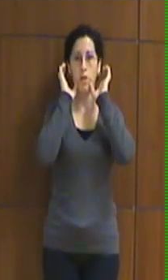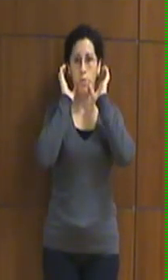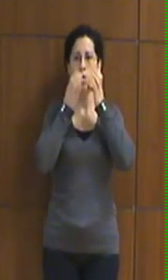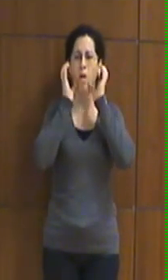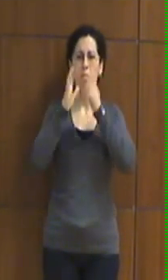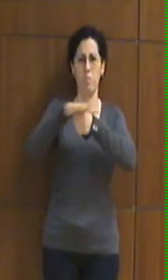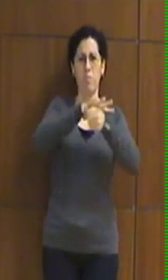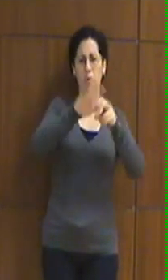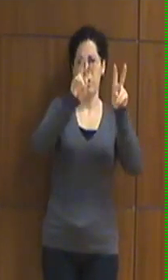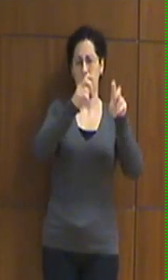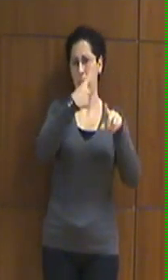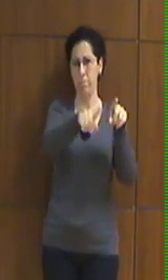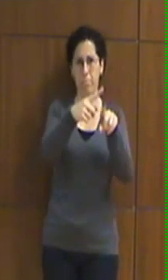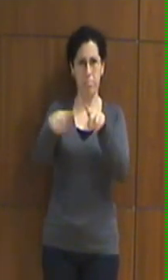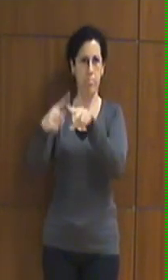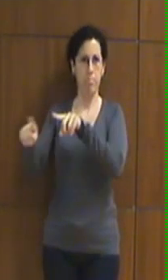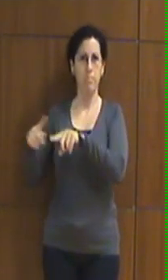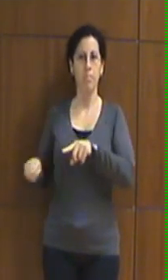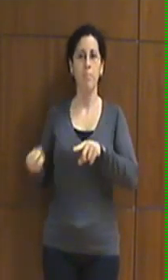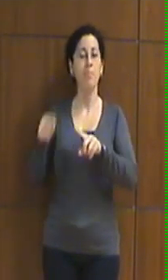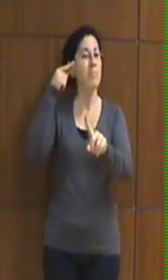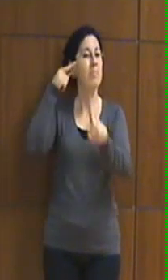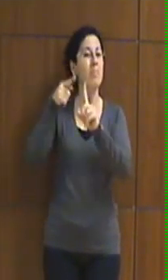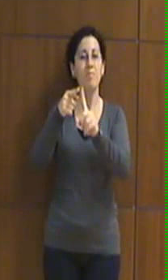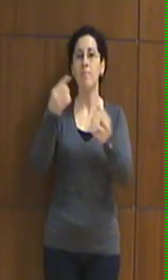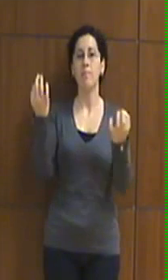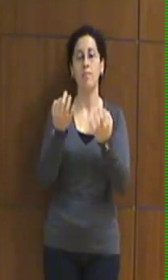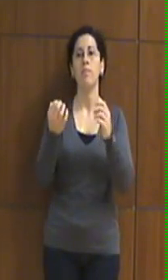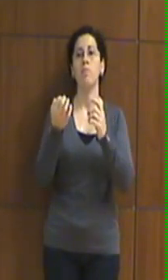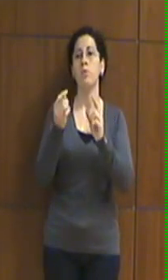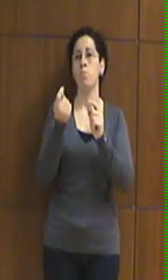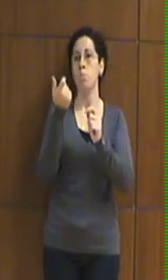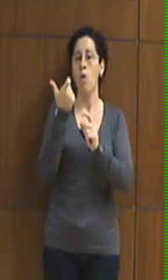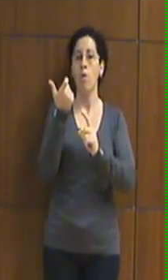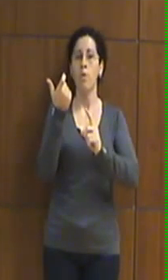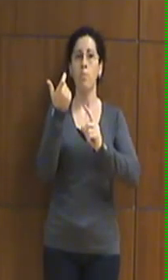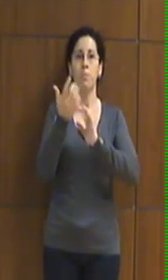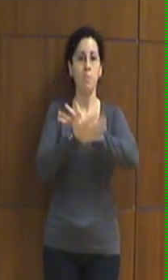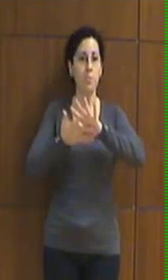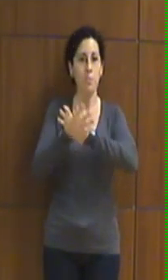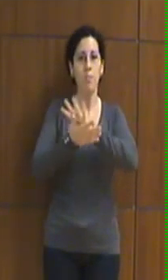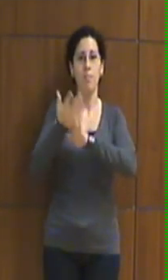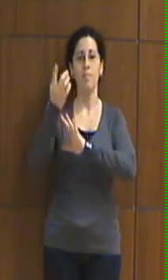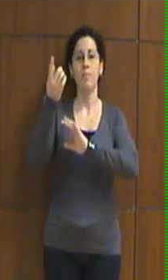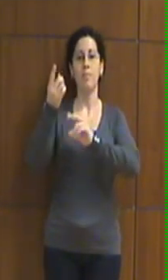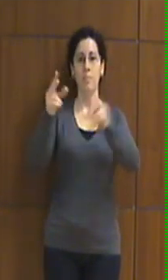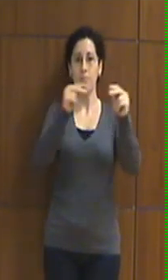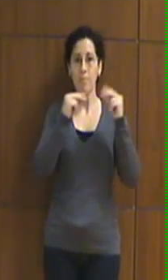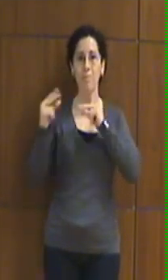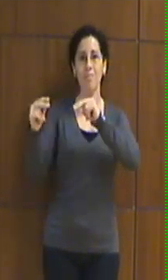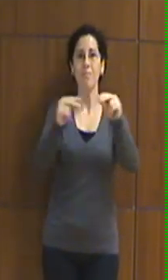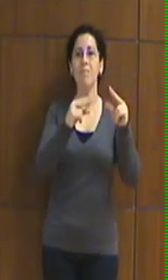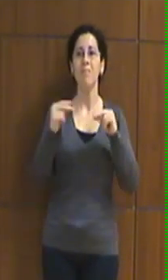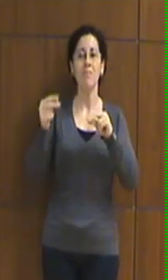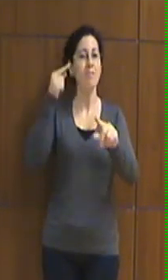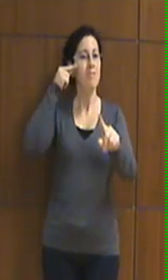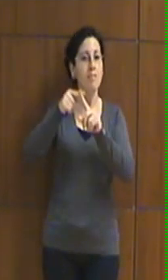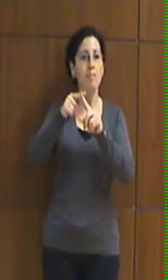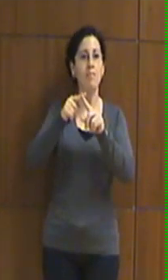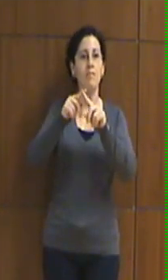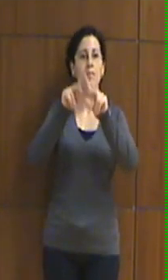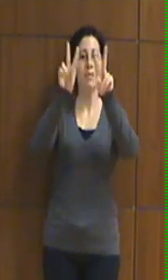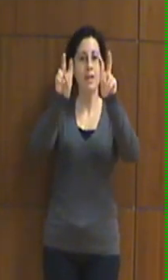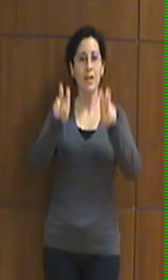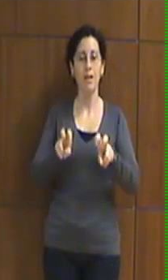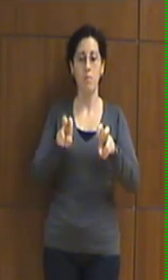donde lo que estamos buscando y estamos charlando es sobre distintos